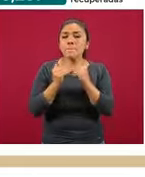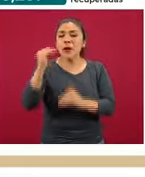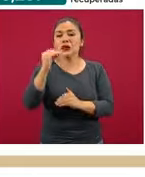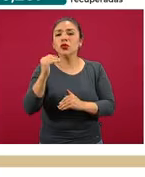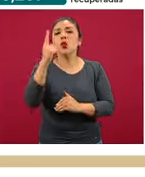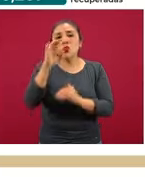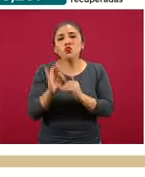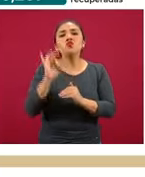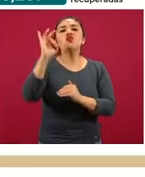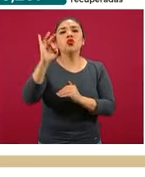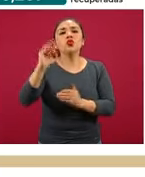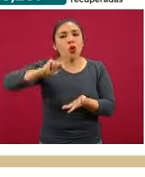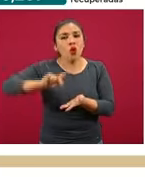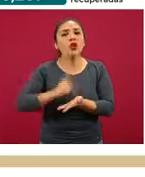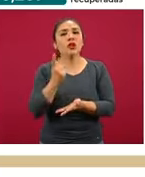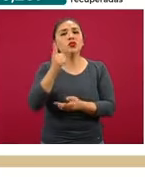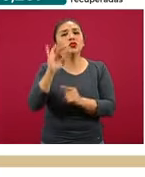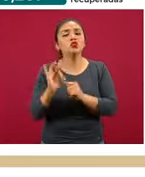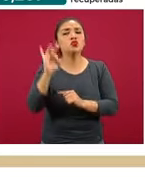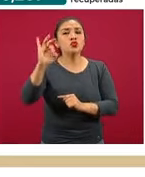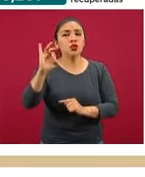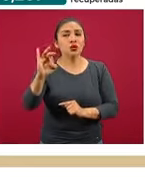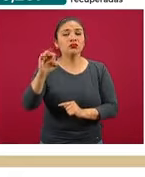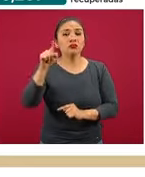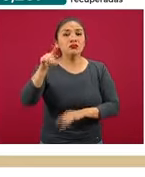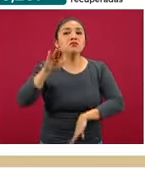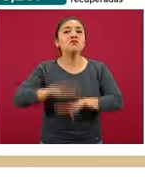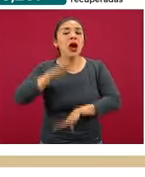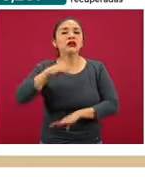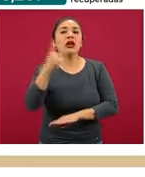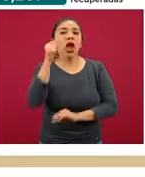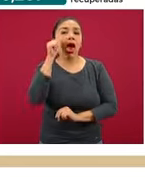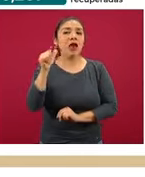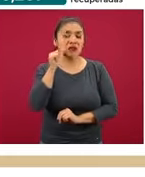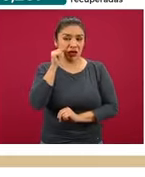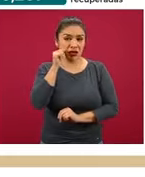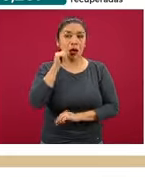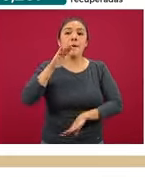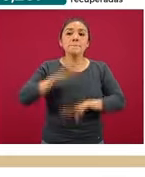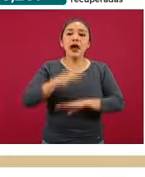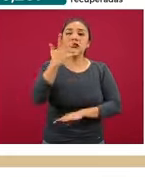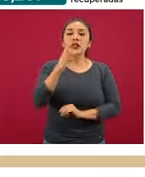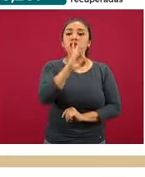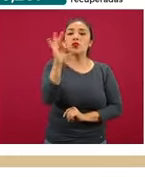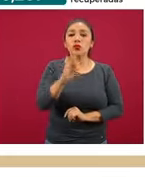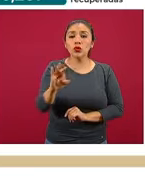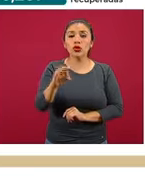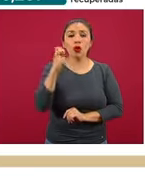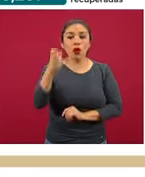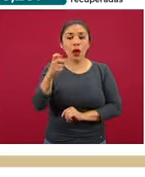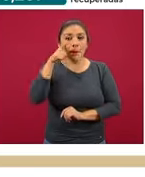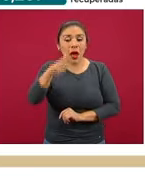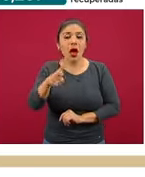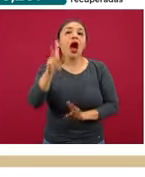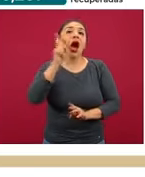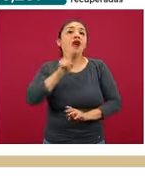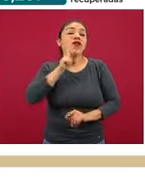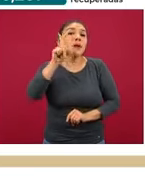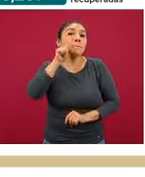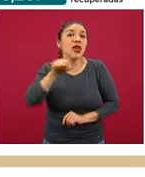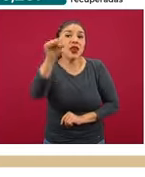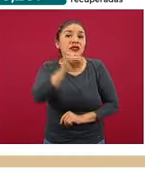otro punto porcentual, un punto porcentual más en relación al día de ayer, más 5%, e igual entonces vamos a ver mañana sábado